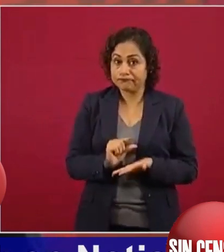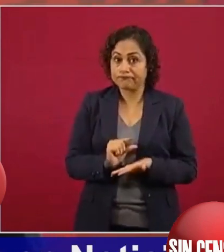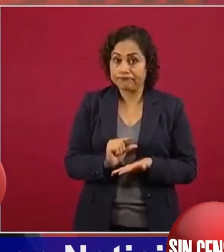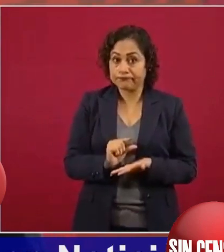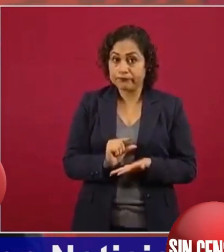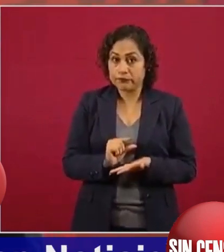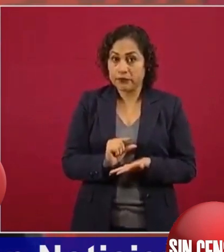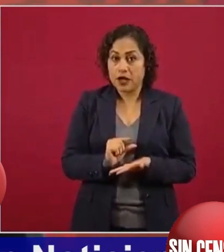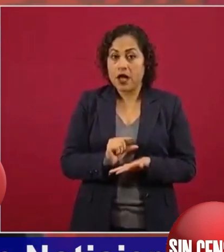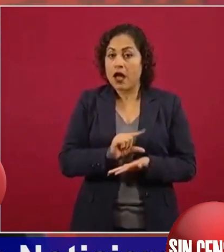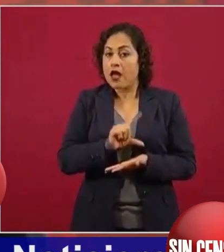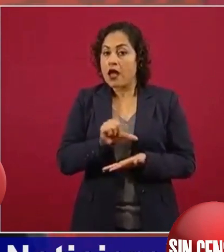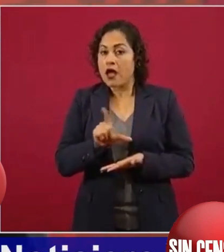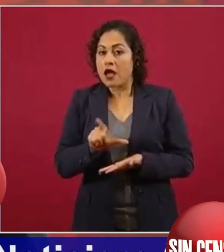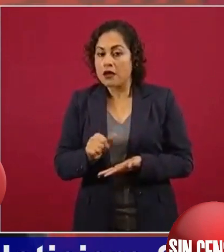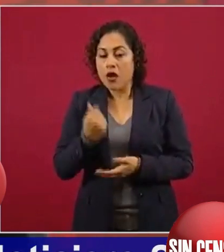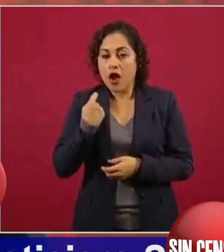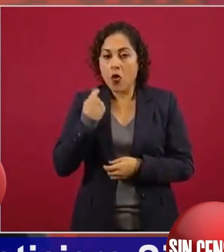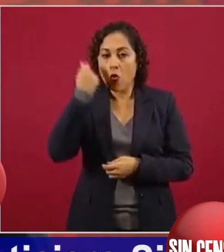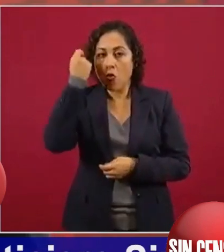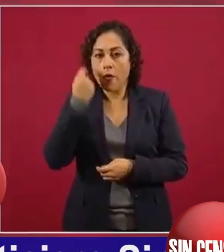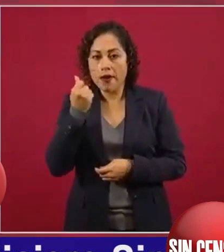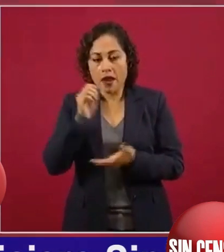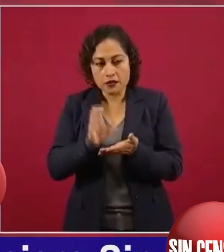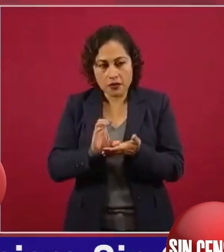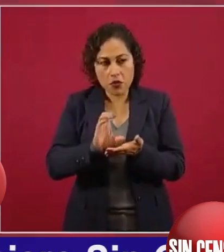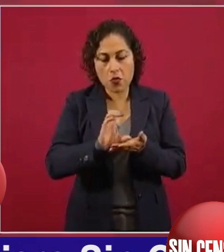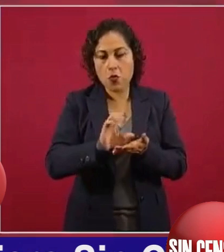un salario, 2 salarios mínimos